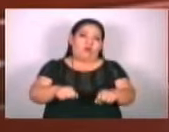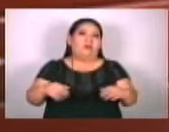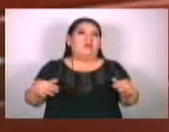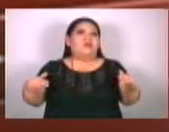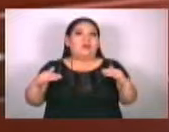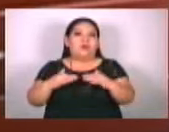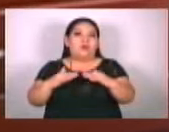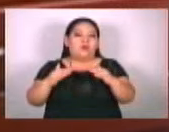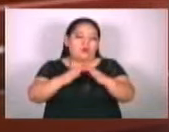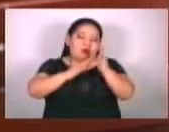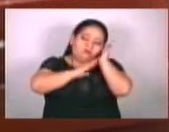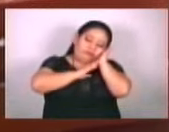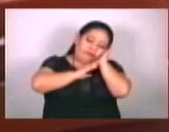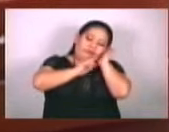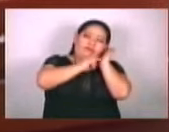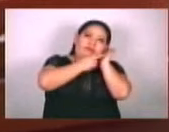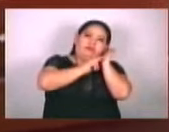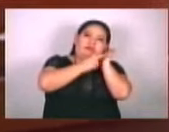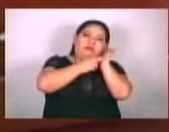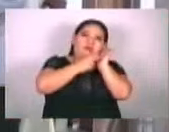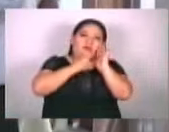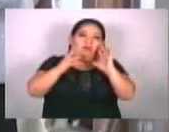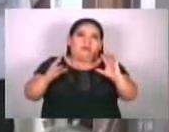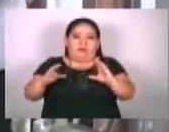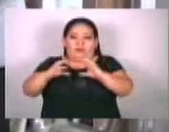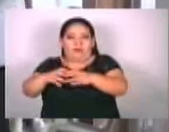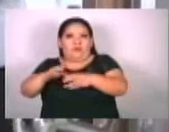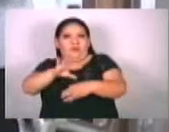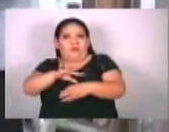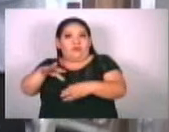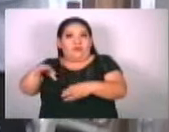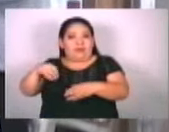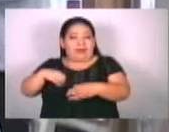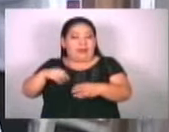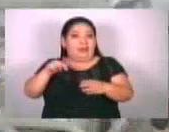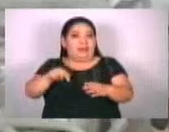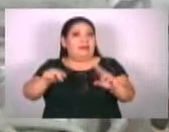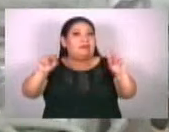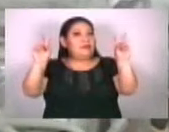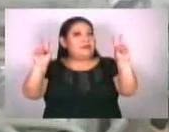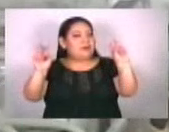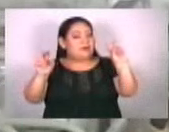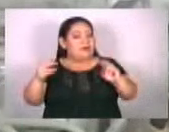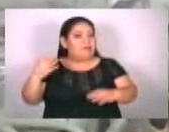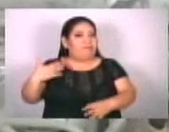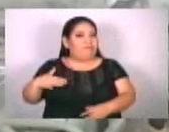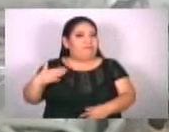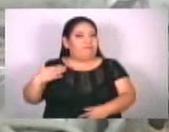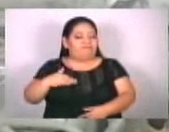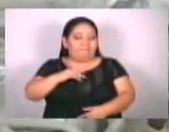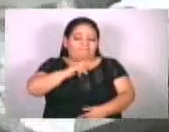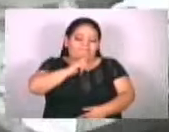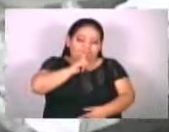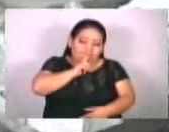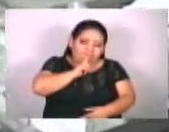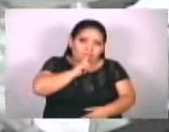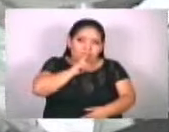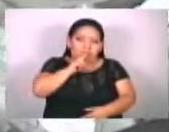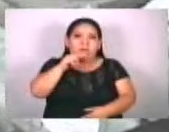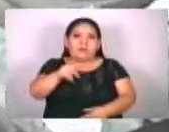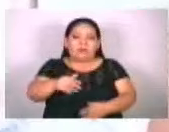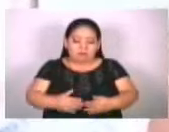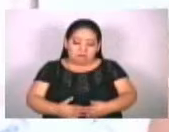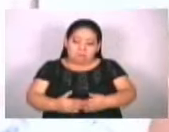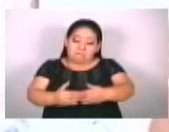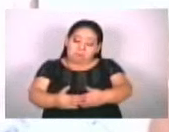de sueños y las expectativas de formar una familia. En muchos de estos casos se vive el dolor en silencio. La pérdida